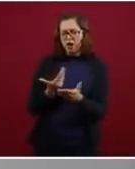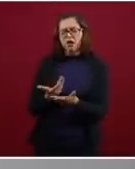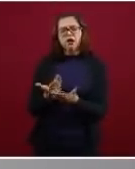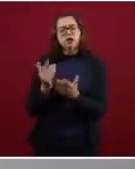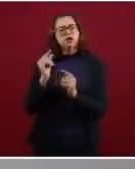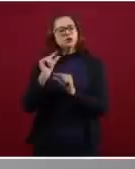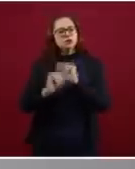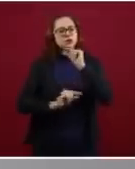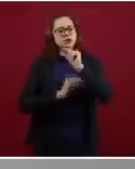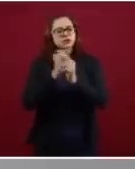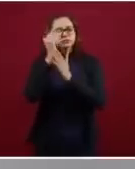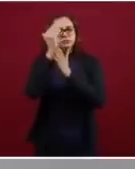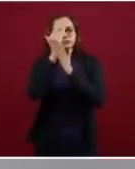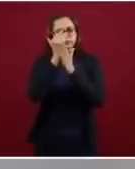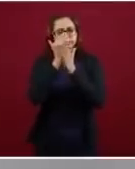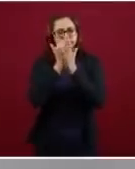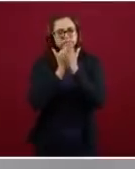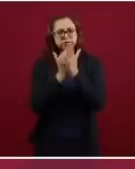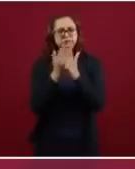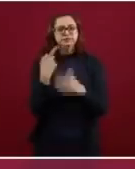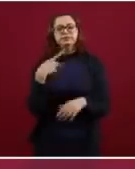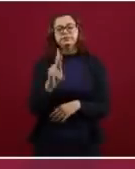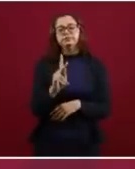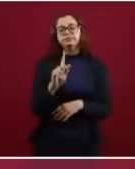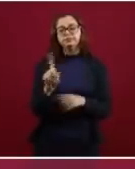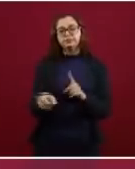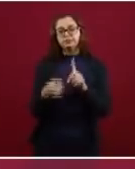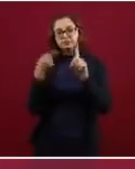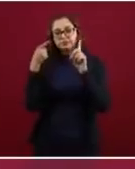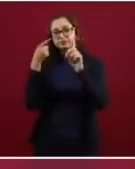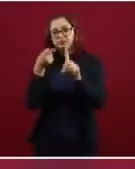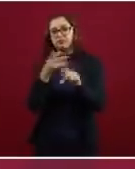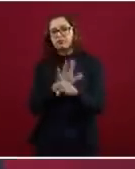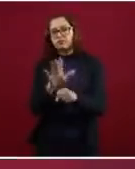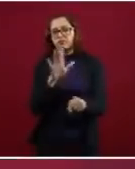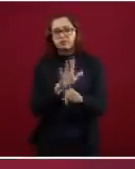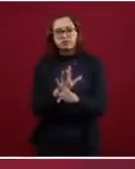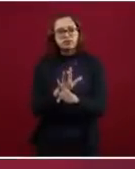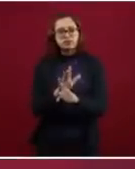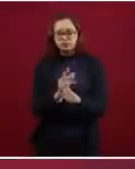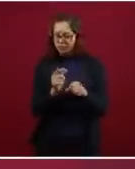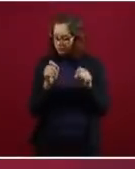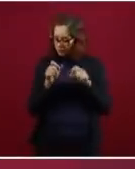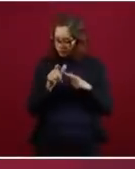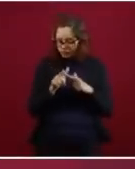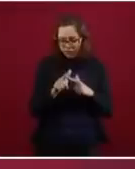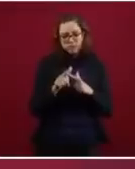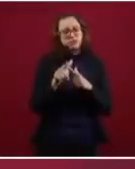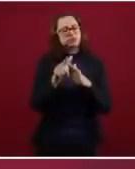bajado, pero el propósito es mantenerla, que no aumente.